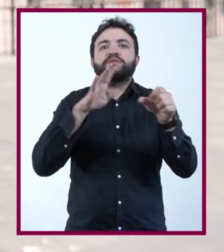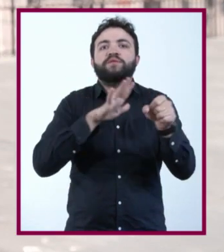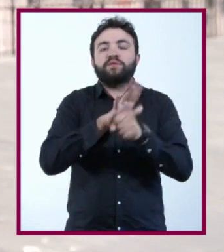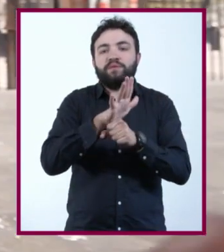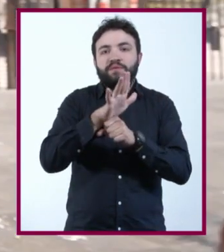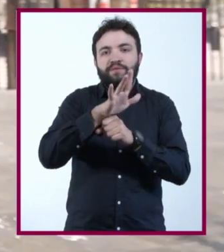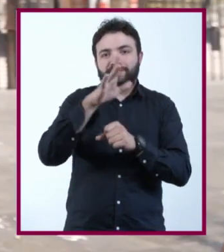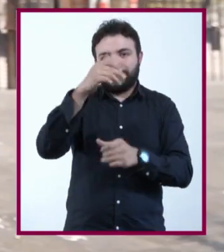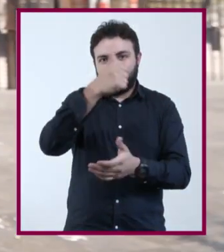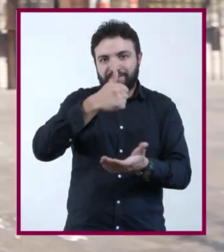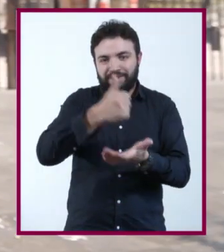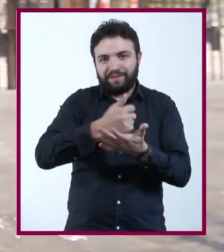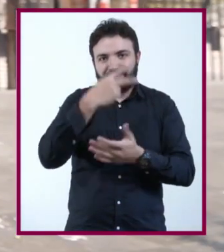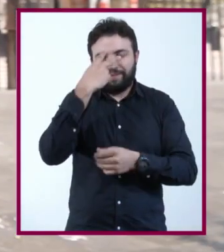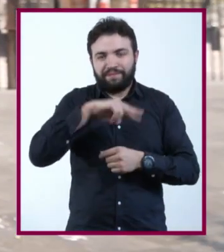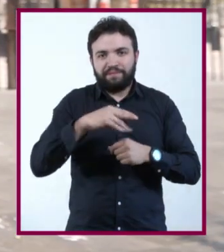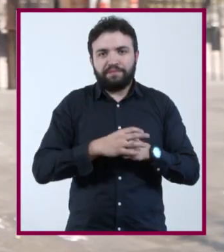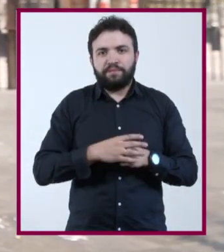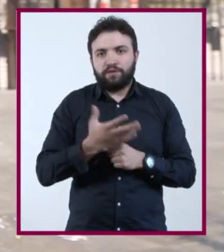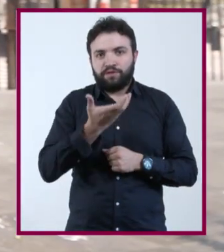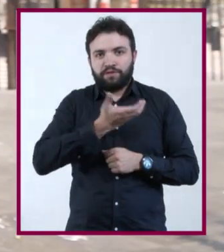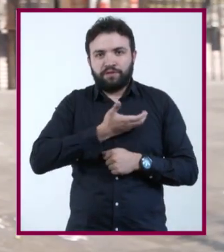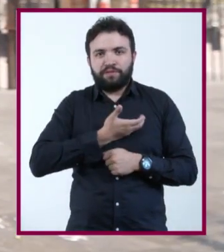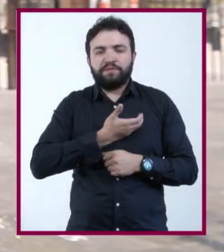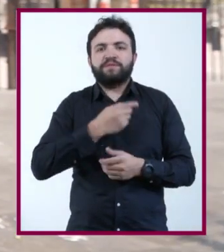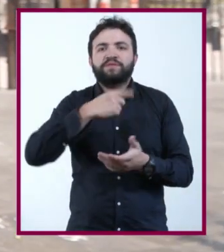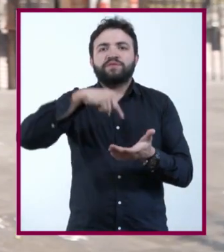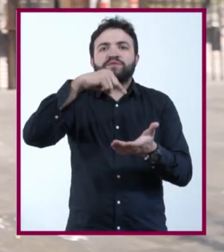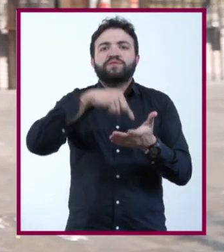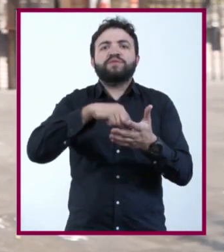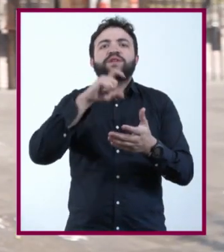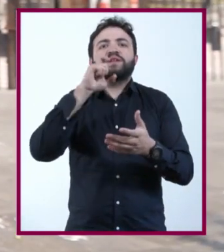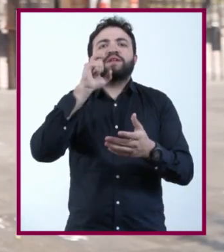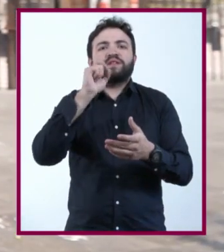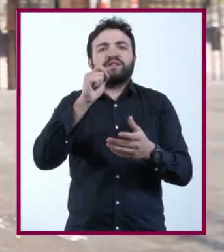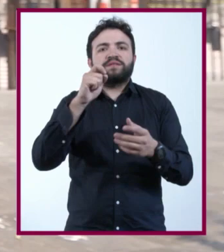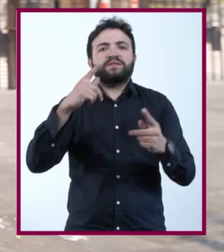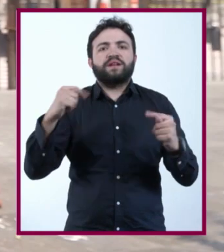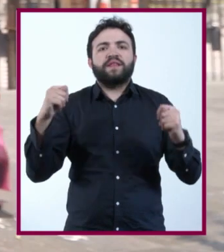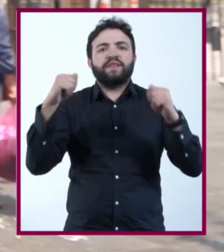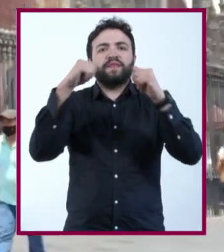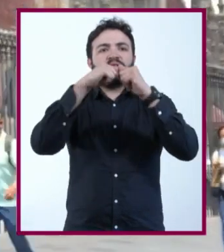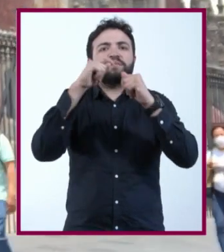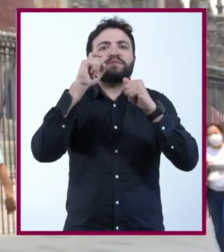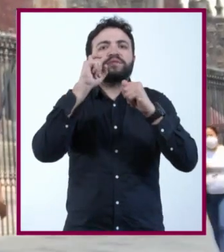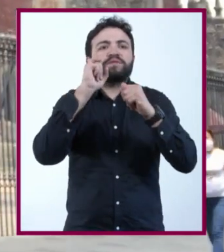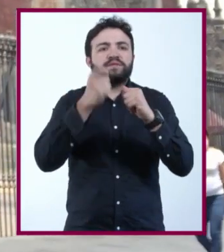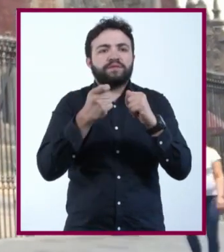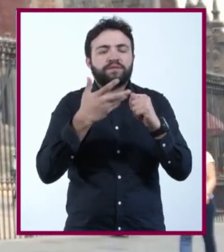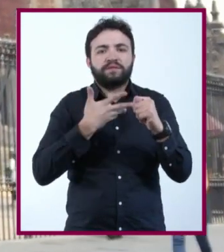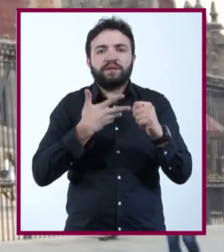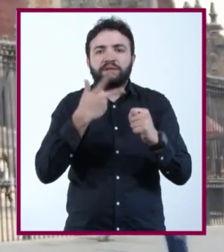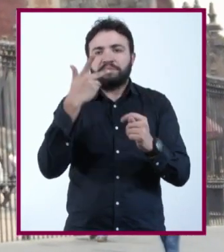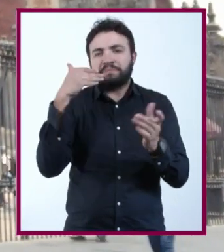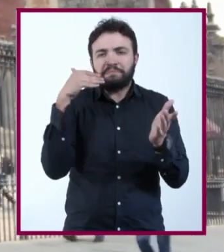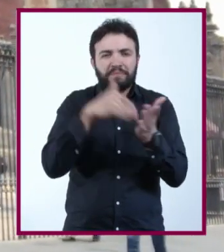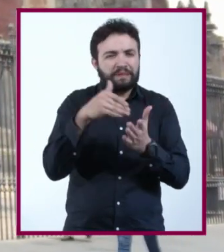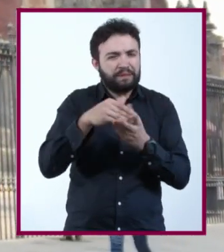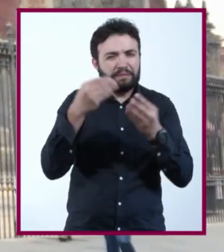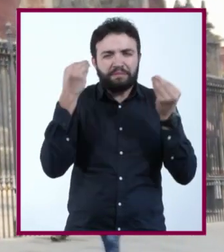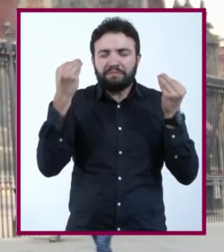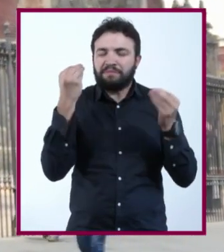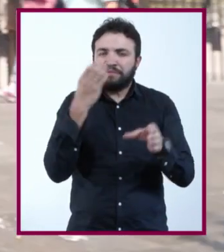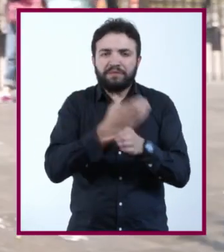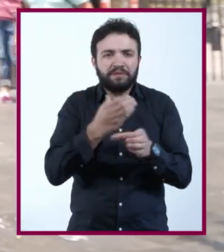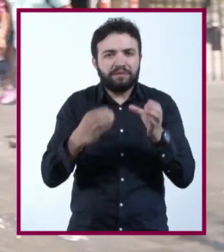Metropolitana. Así es, Fer. La Catedral Metropolitana es una de las obras más grandiosas de nuestra arquitectura y alberga miles de tesoros arqueológicos